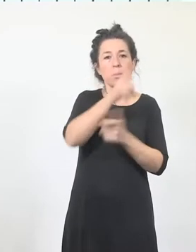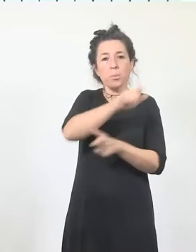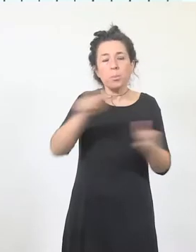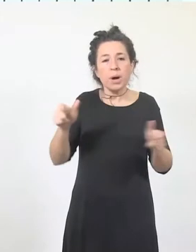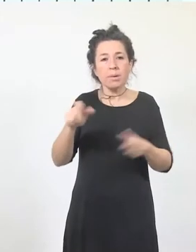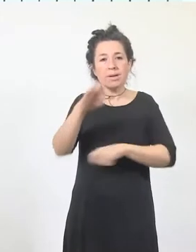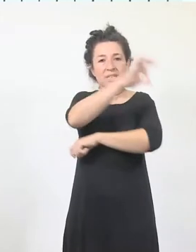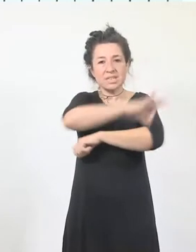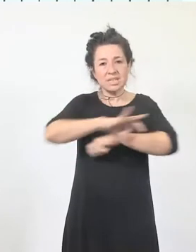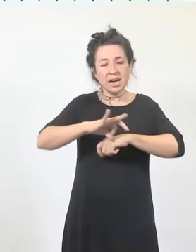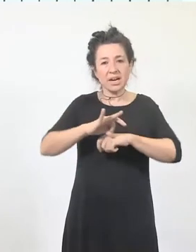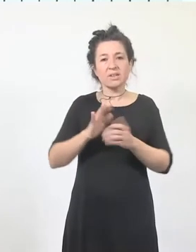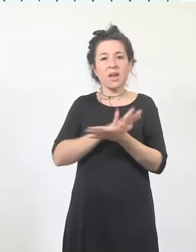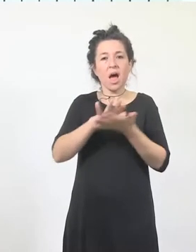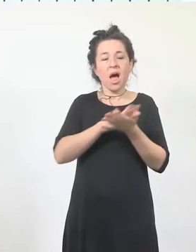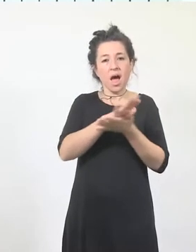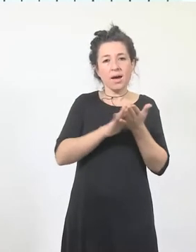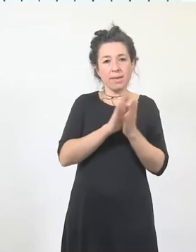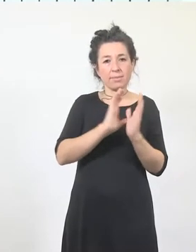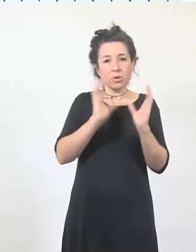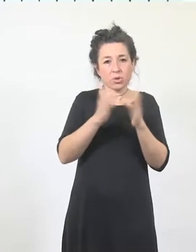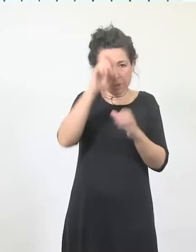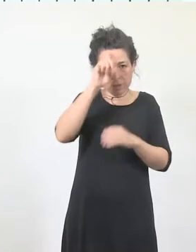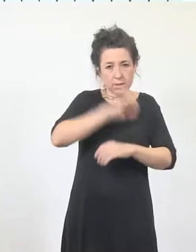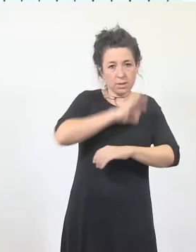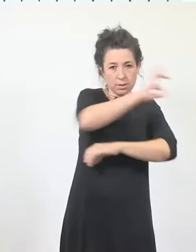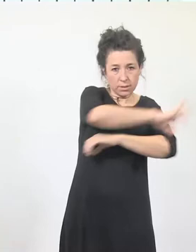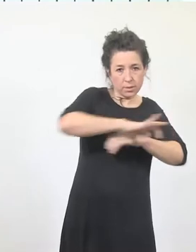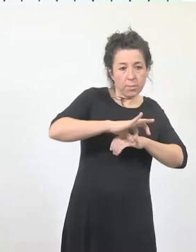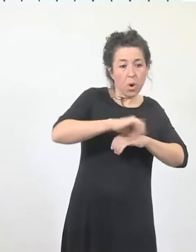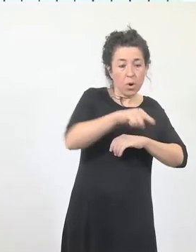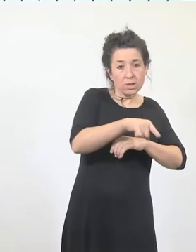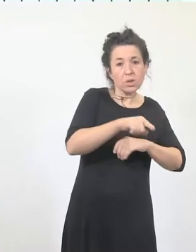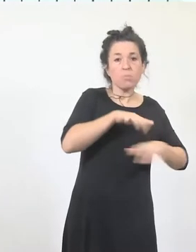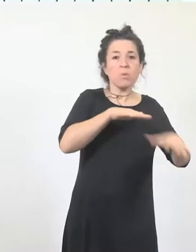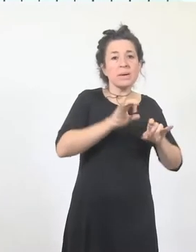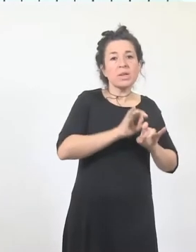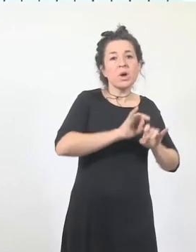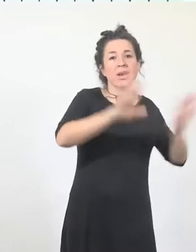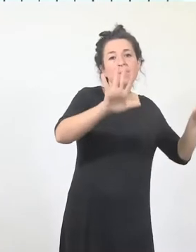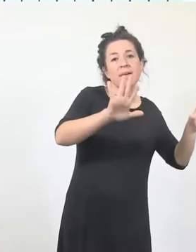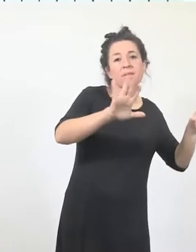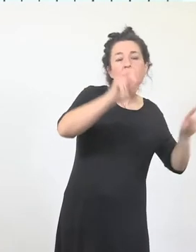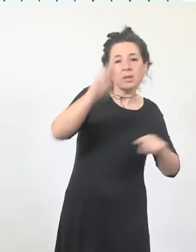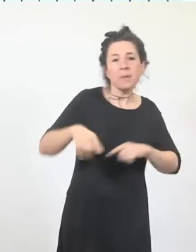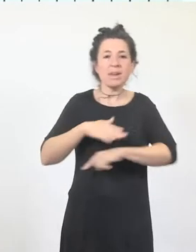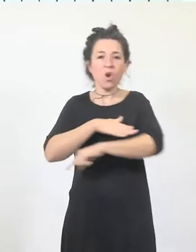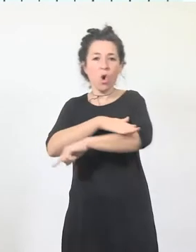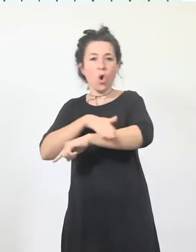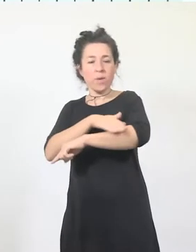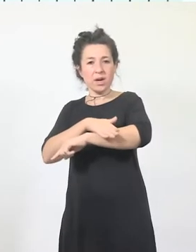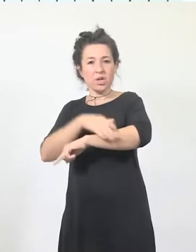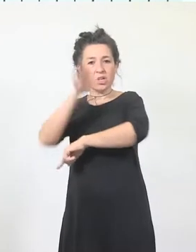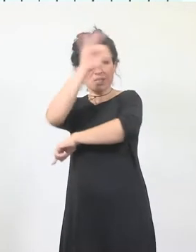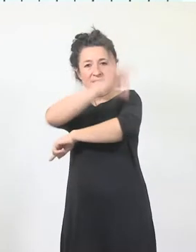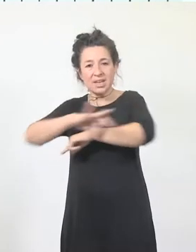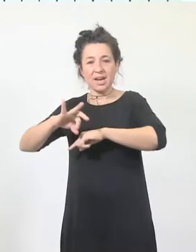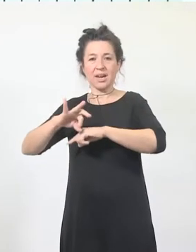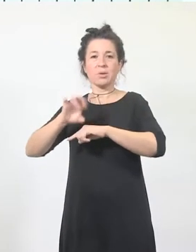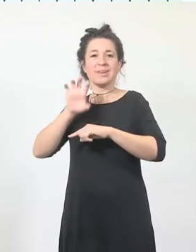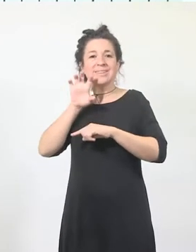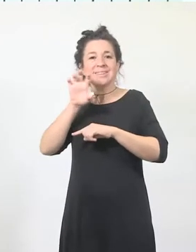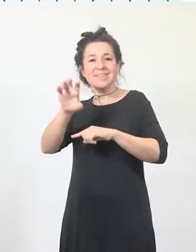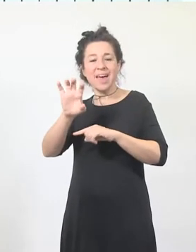saharaui, hablamos por un lado del Frente Polisario como movimiento de liberación, pero también hablamos del gobierno saharaui, que es